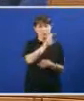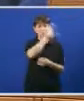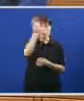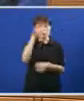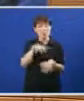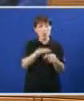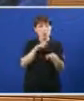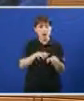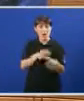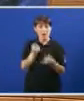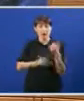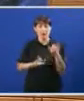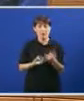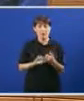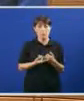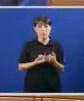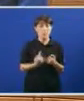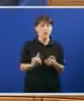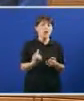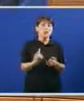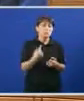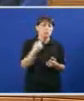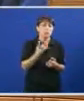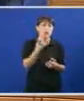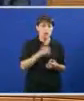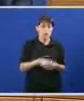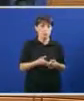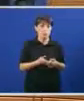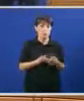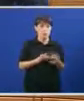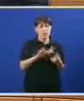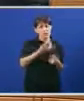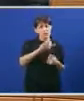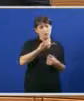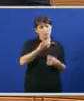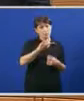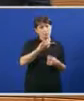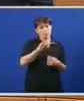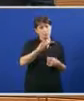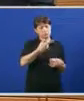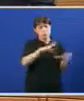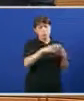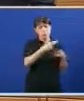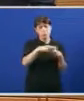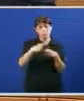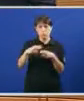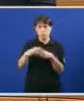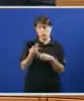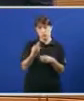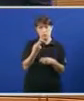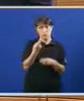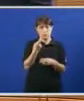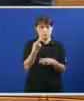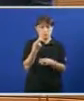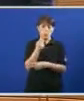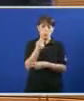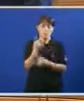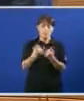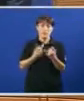Unión, perderon los partidos que apoyan los gobiernos. En todos, salvo en Alemania, en España y en